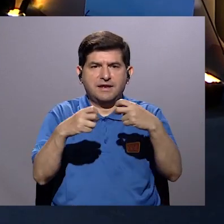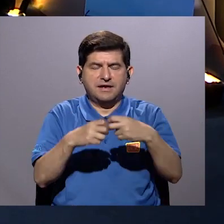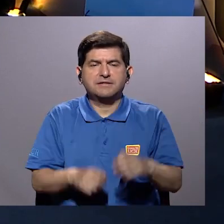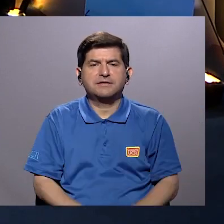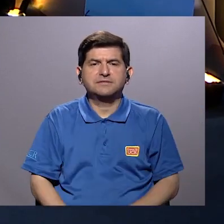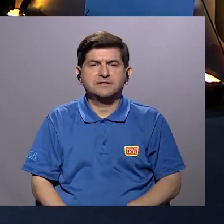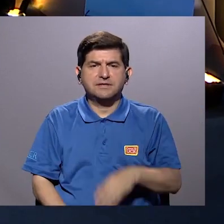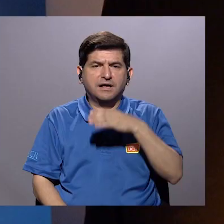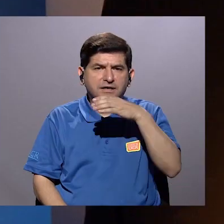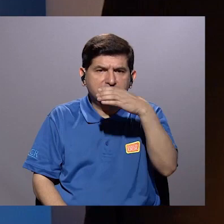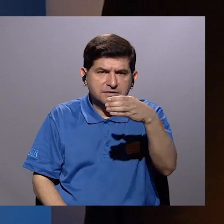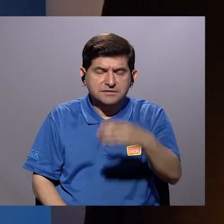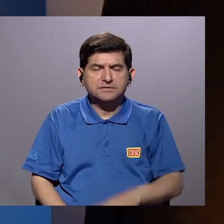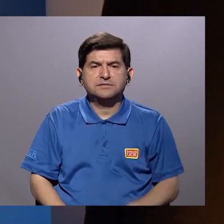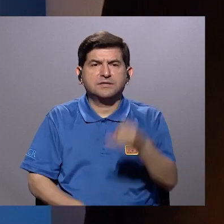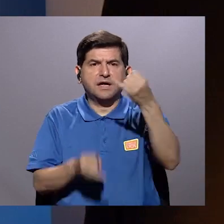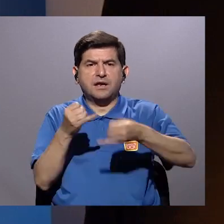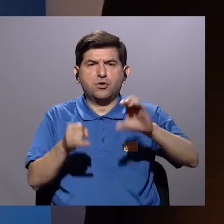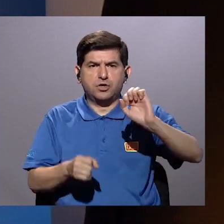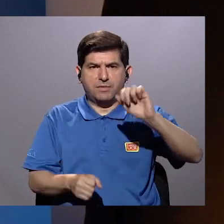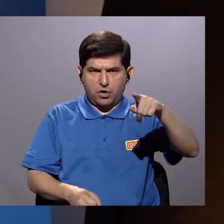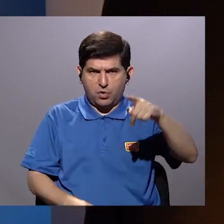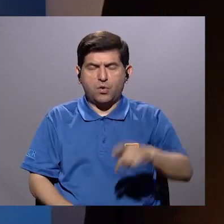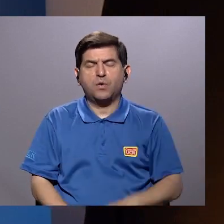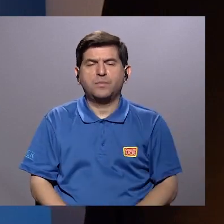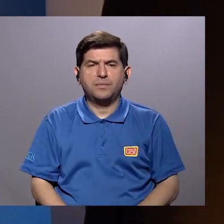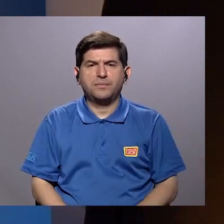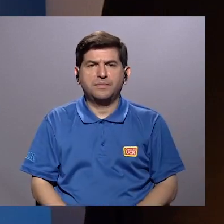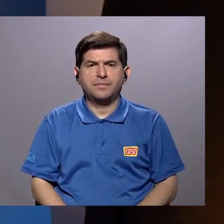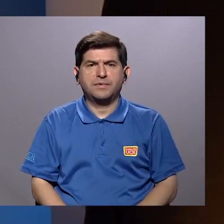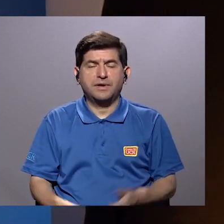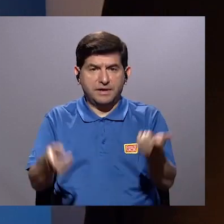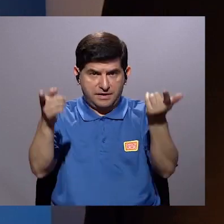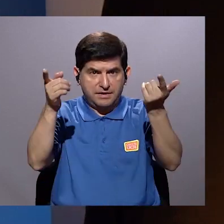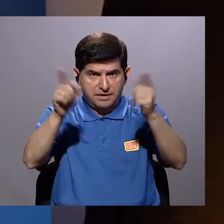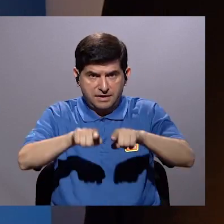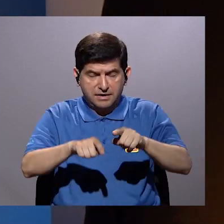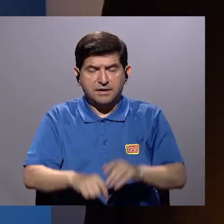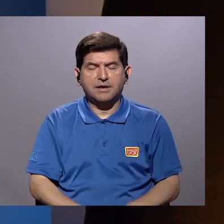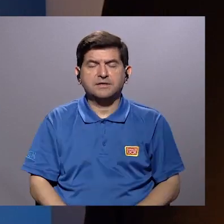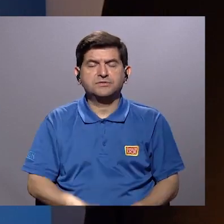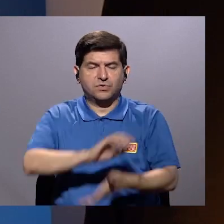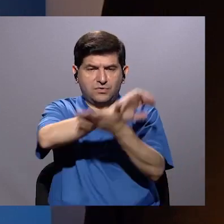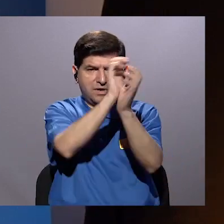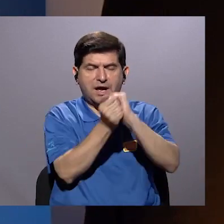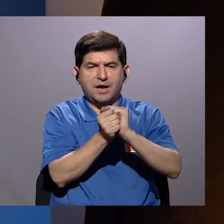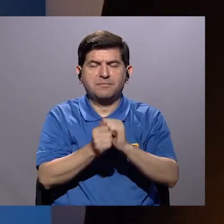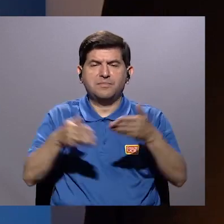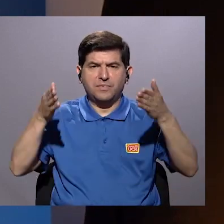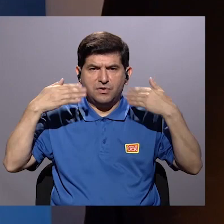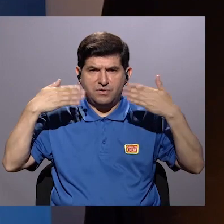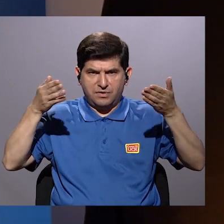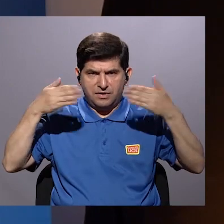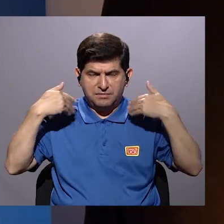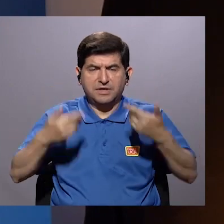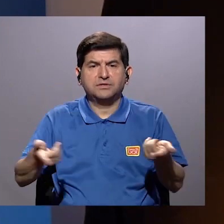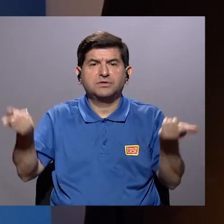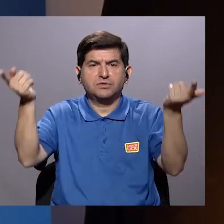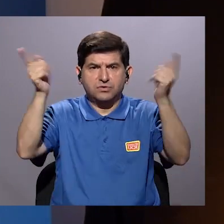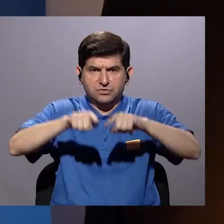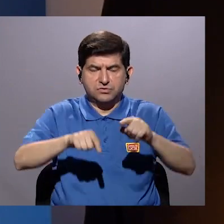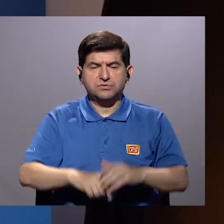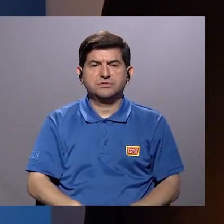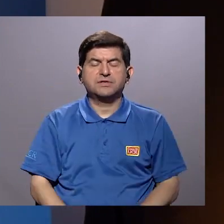en la última COP, Conferencia de las Partes de la Comisión de Cambio Climático, que fue en